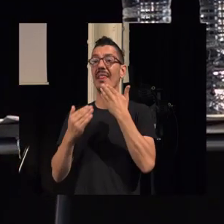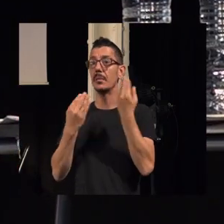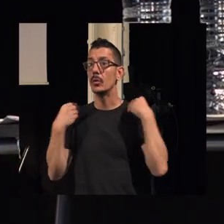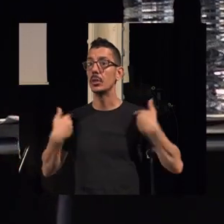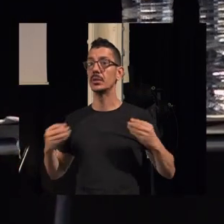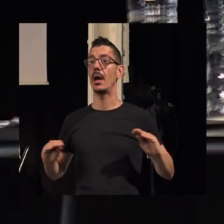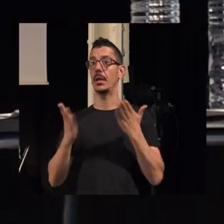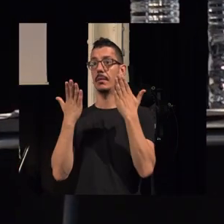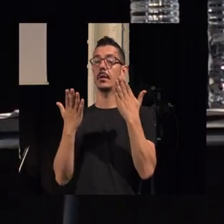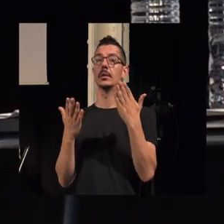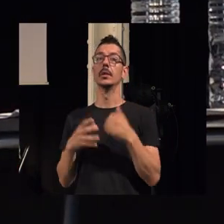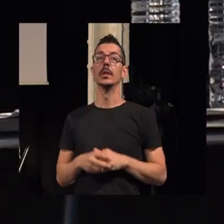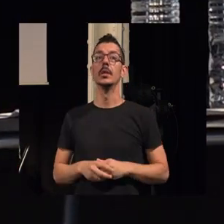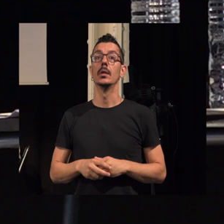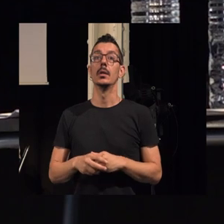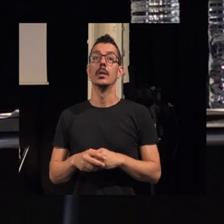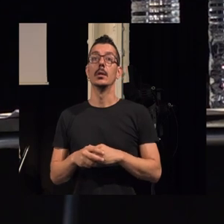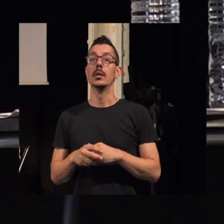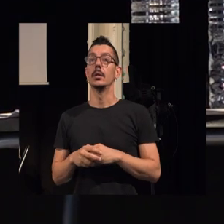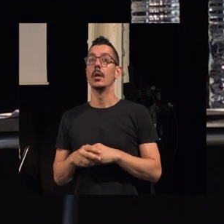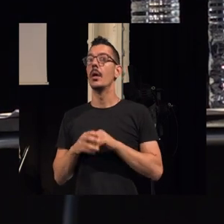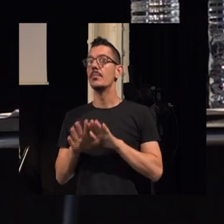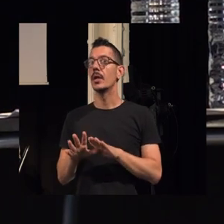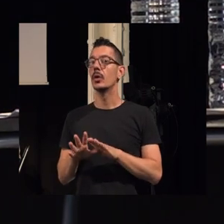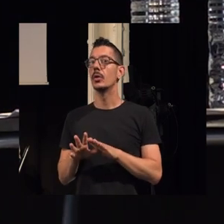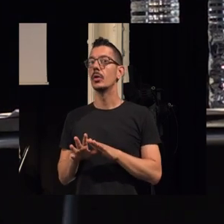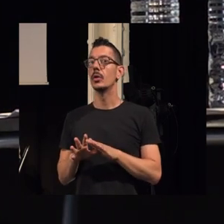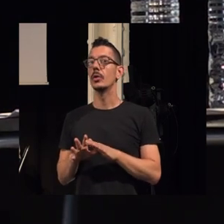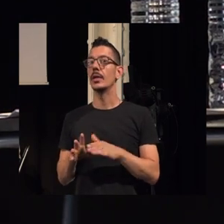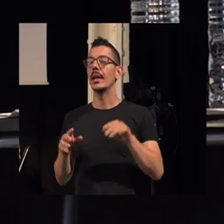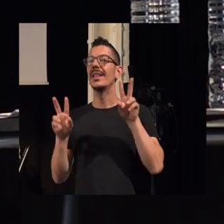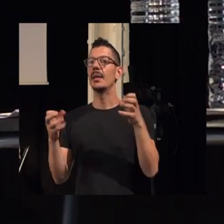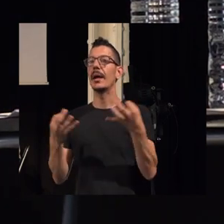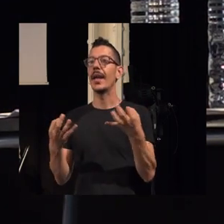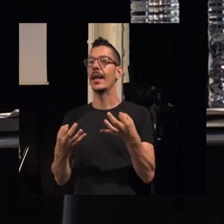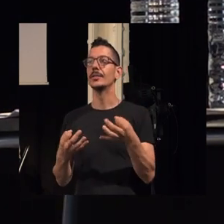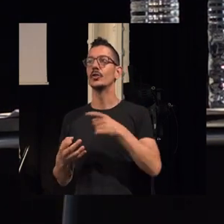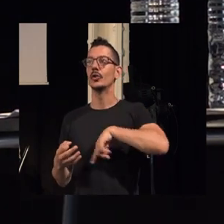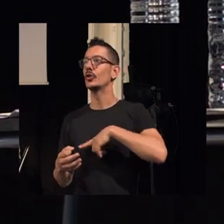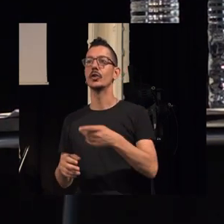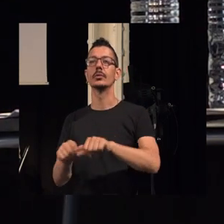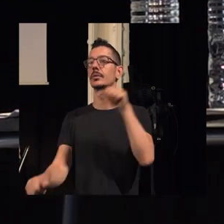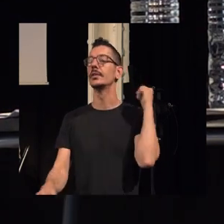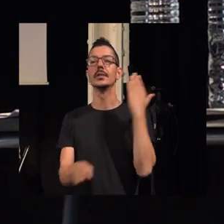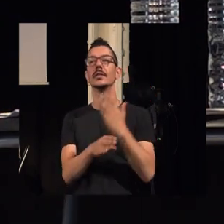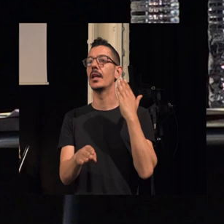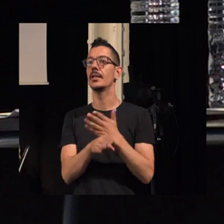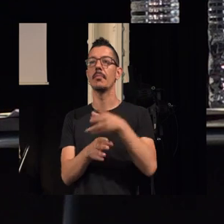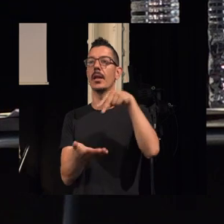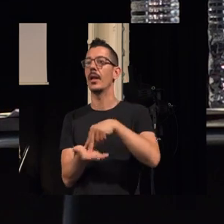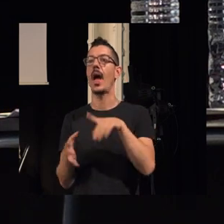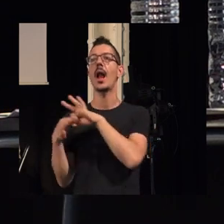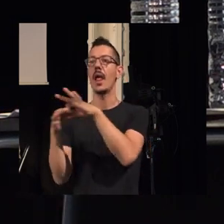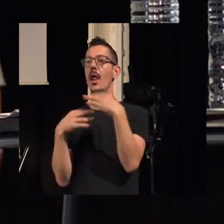del sexo. Pero la cuestión es, siempre estuvimos ahí. Nuestras alianzas, las feministas, las